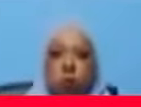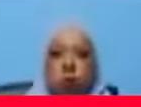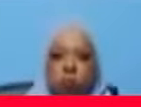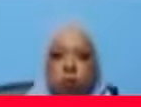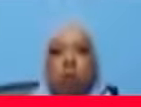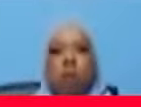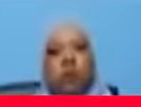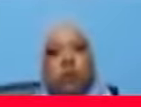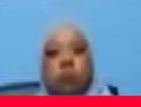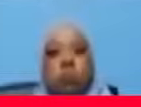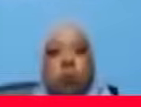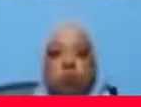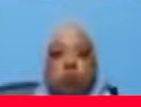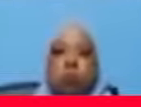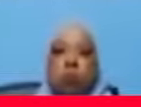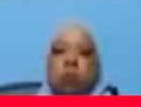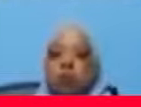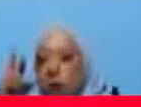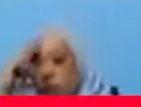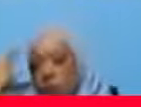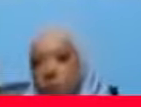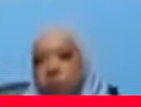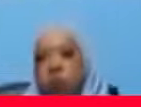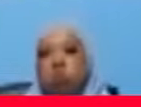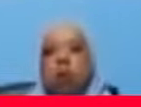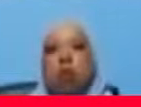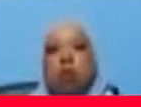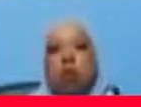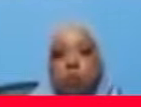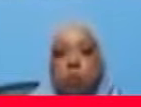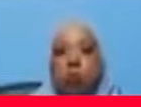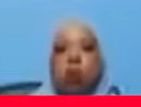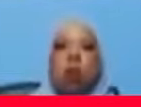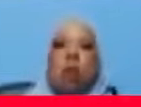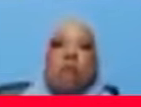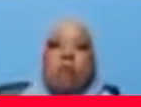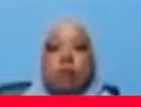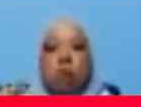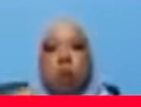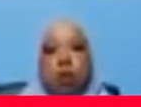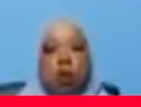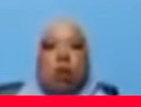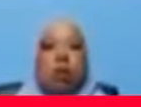Venezuela y respetar la soberanía y la vida interna de Venezuela.